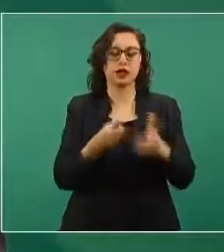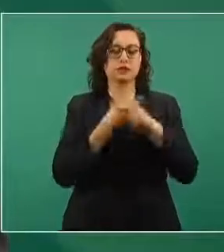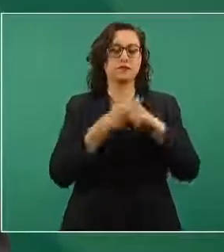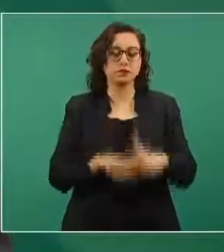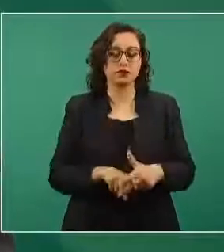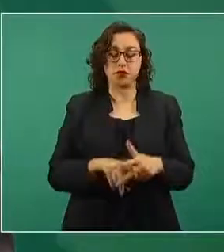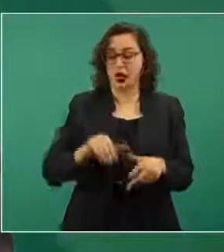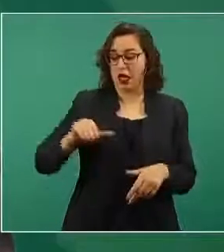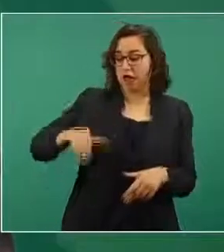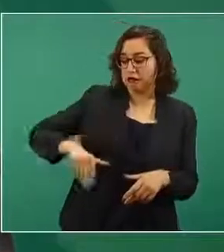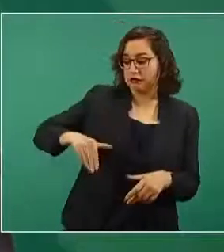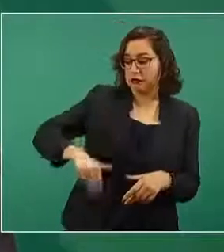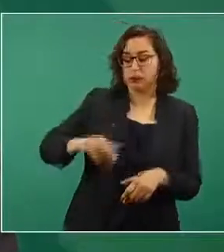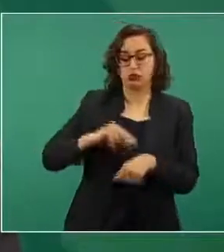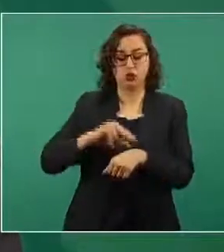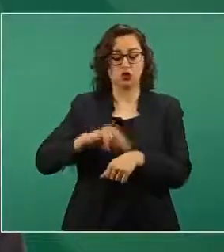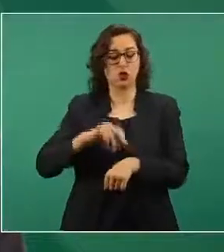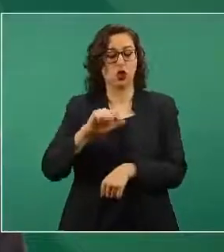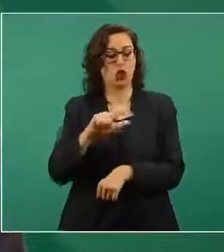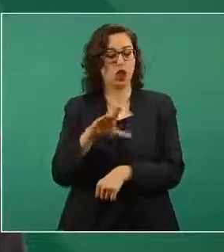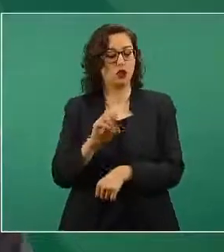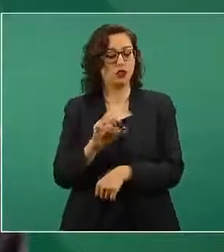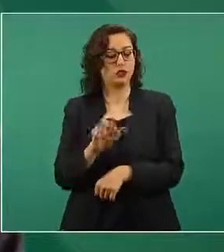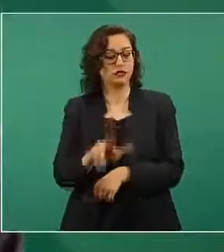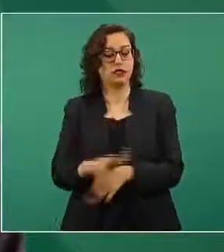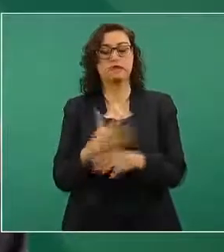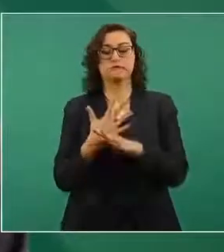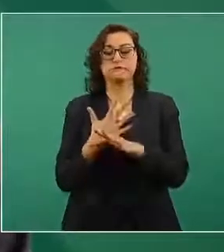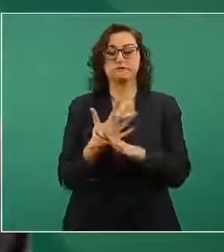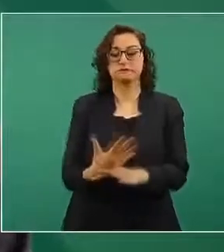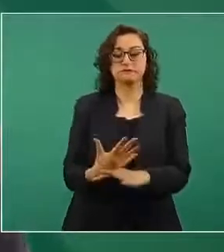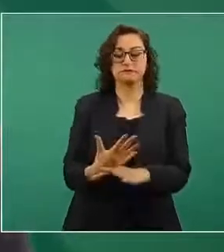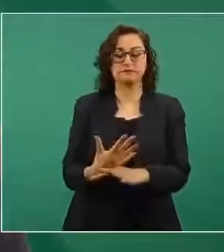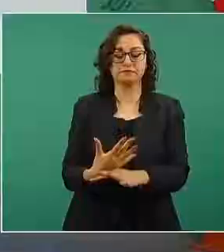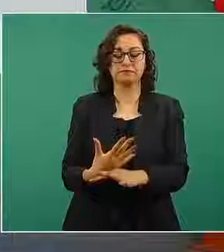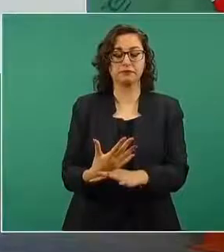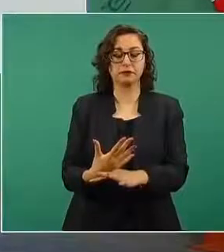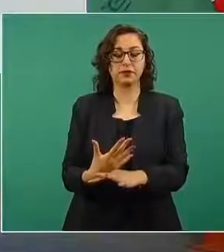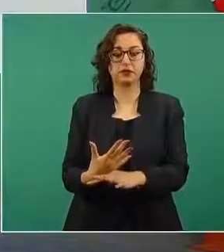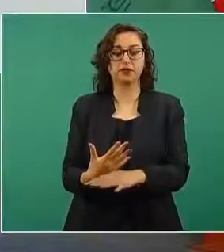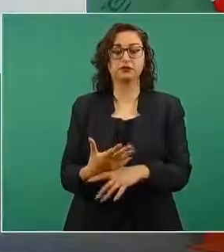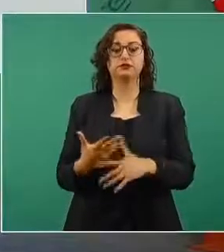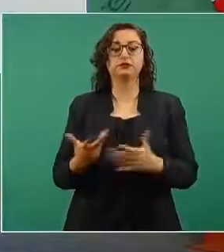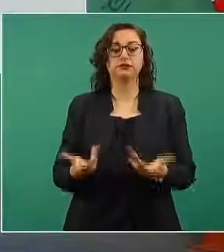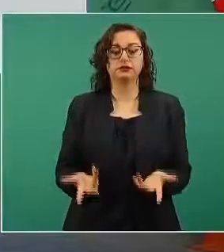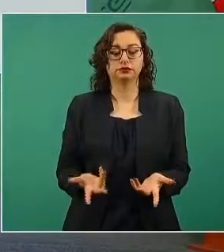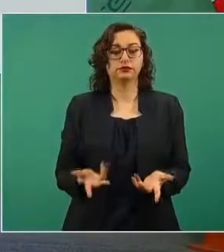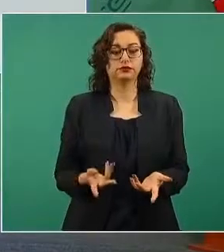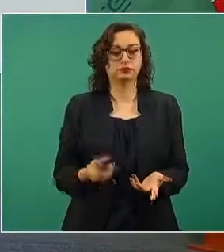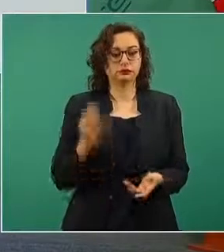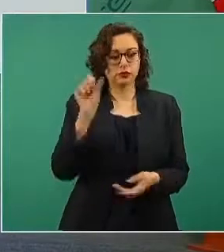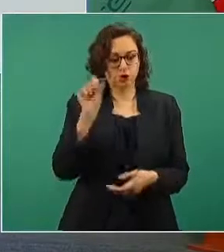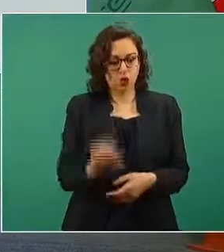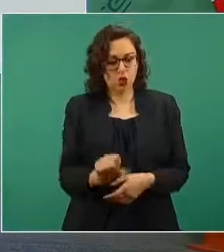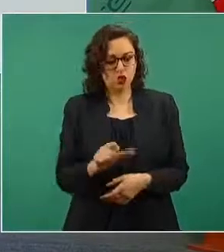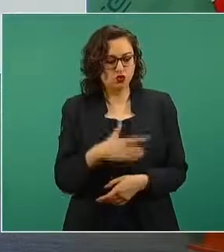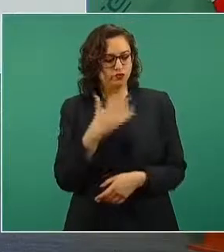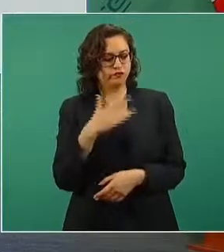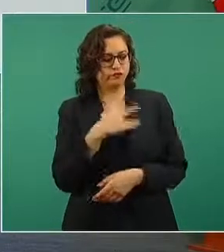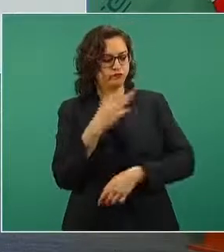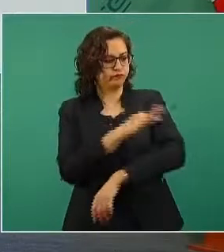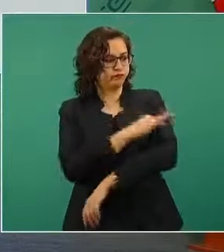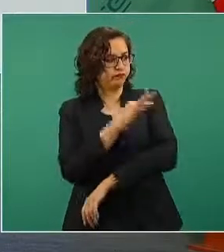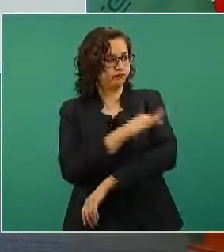doctor Alcocer, estamos trabajando por cambiar los elementos que hoy nos permitirá la